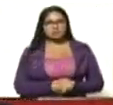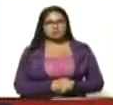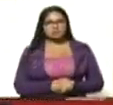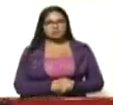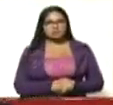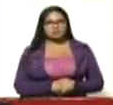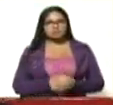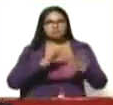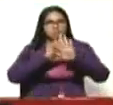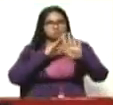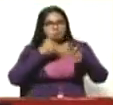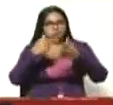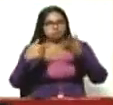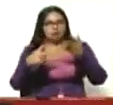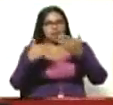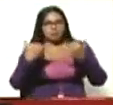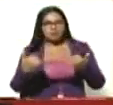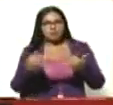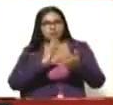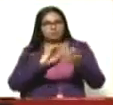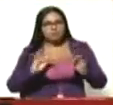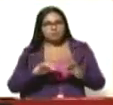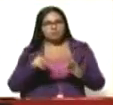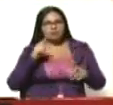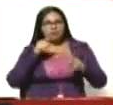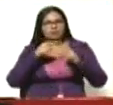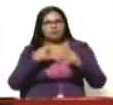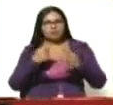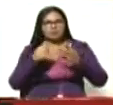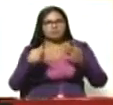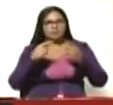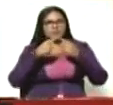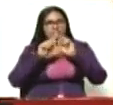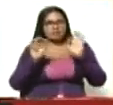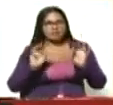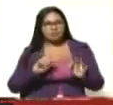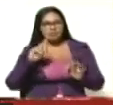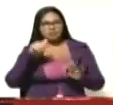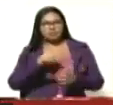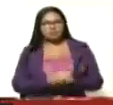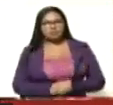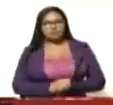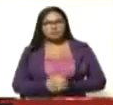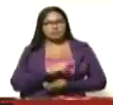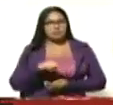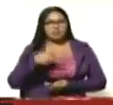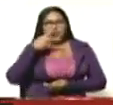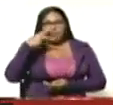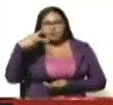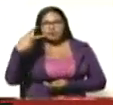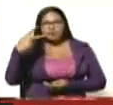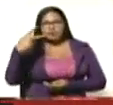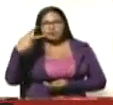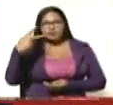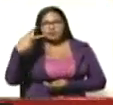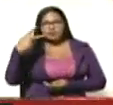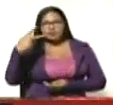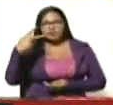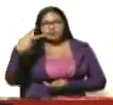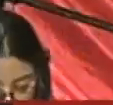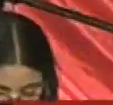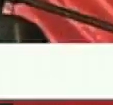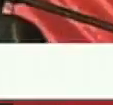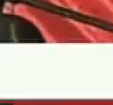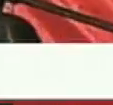en la mayor cantidad de audiencias e instancias posibles. Sin la poesía no puede haber un periodismo